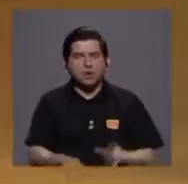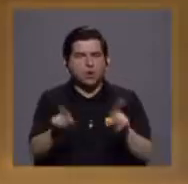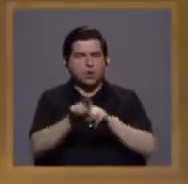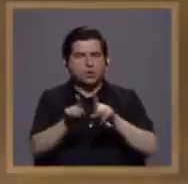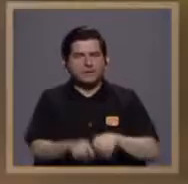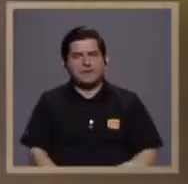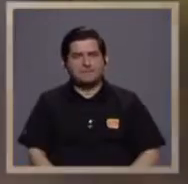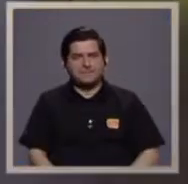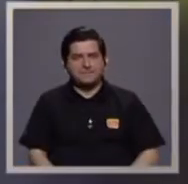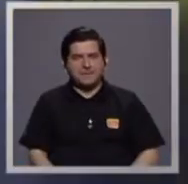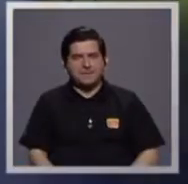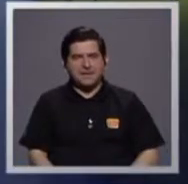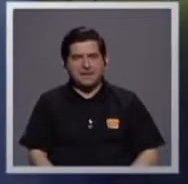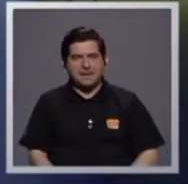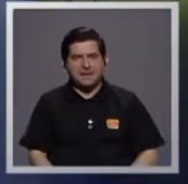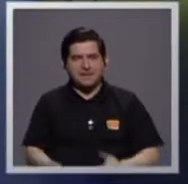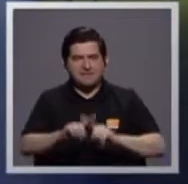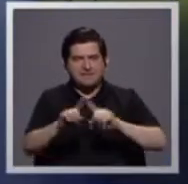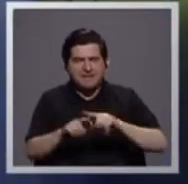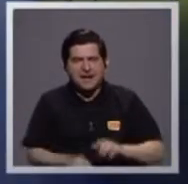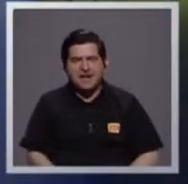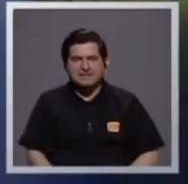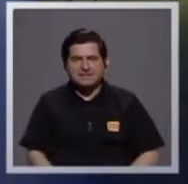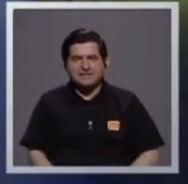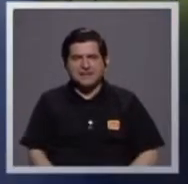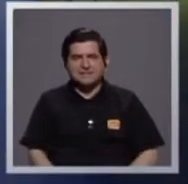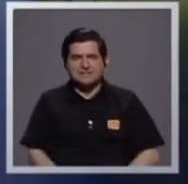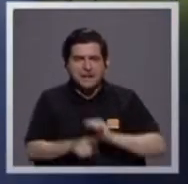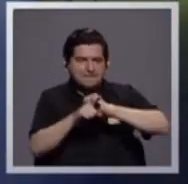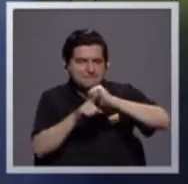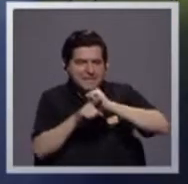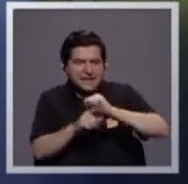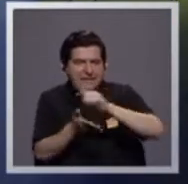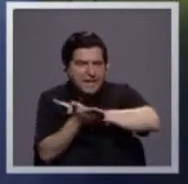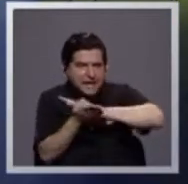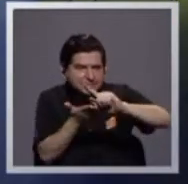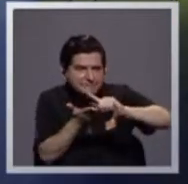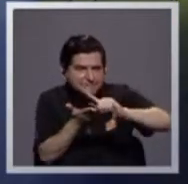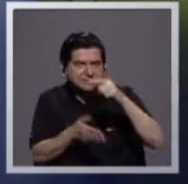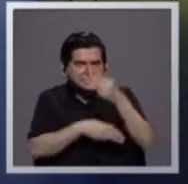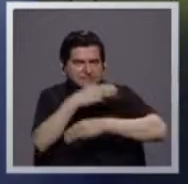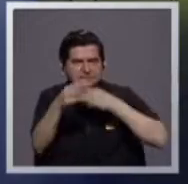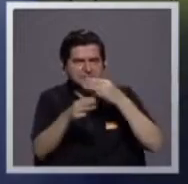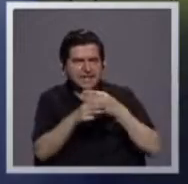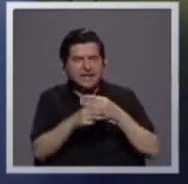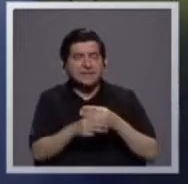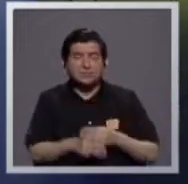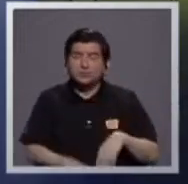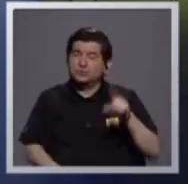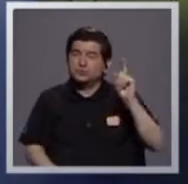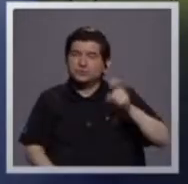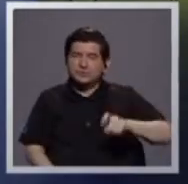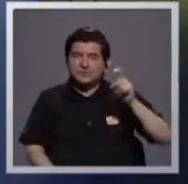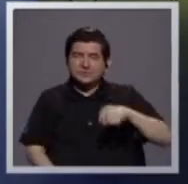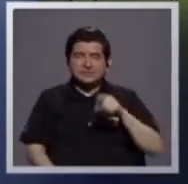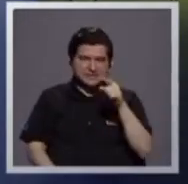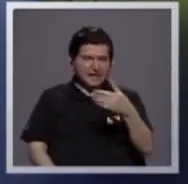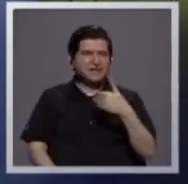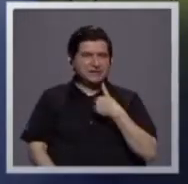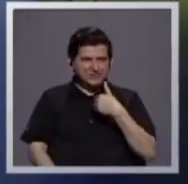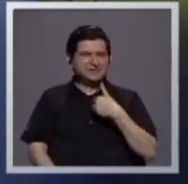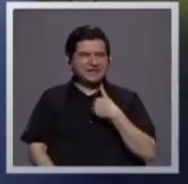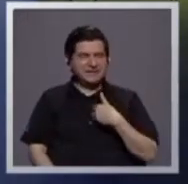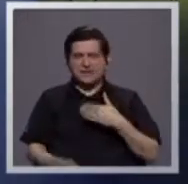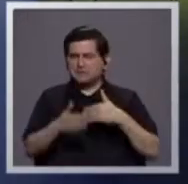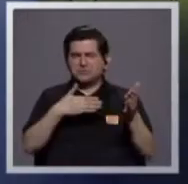medidas de prácticas de higiene, y un poco el mundo a la larga tiene bastante de eso, aunque estemos en el